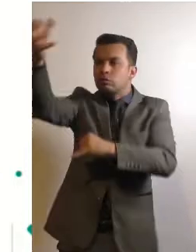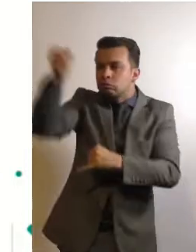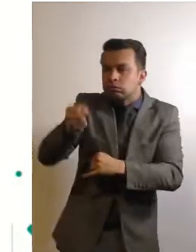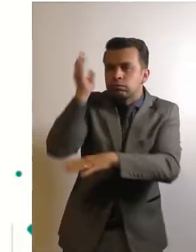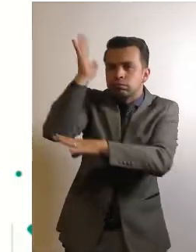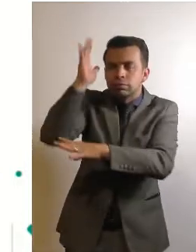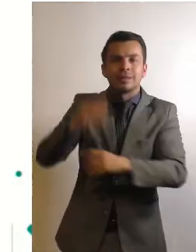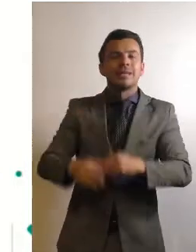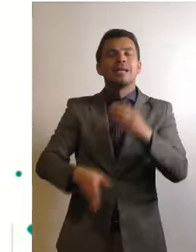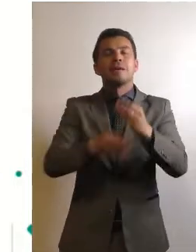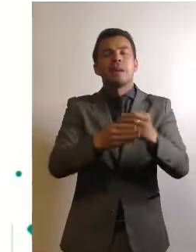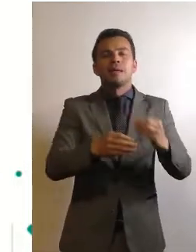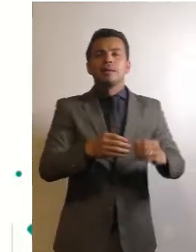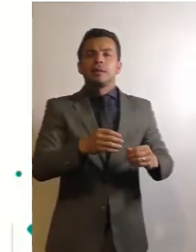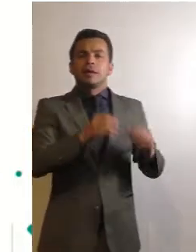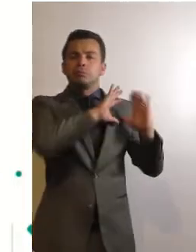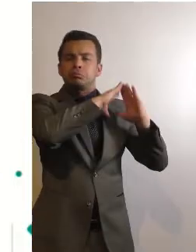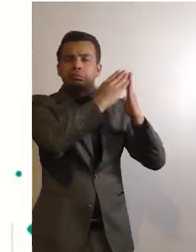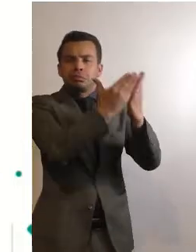bibliografías